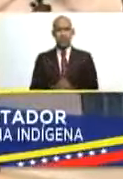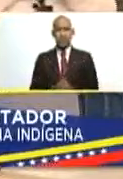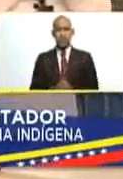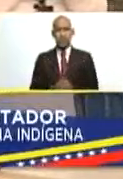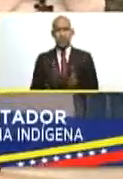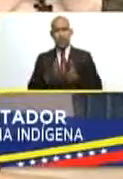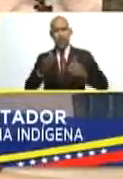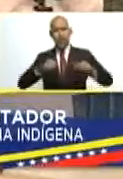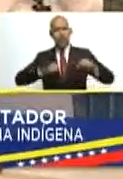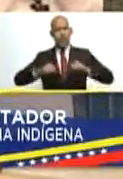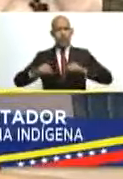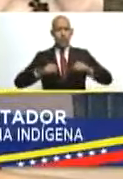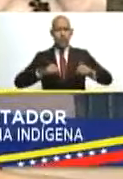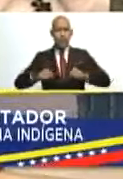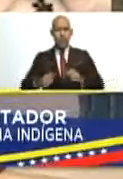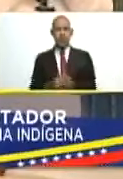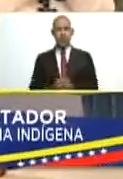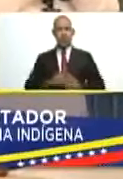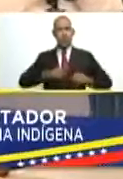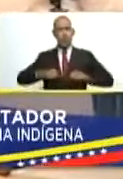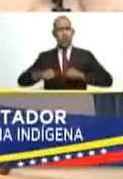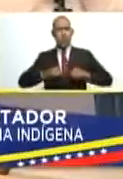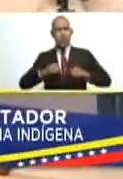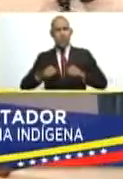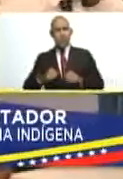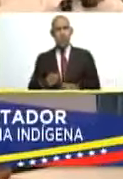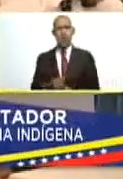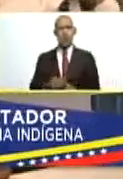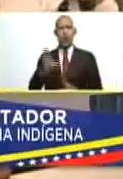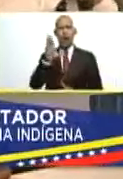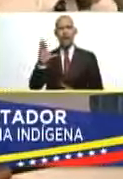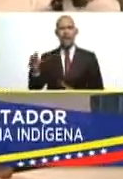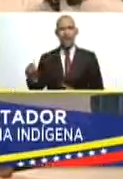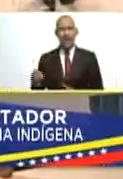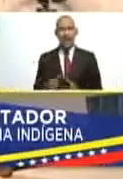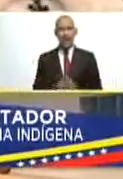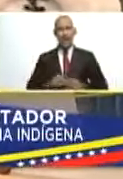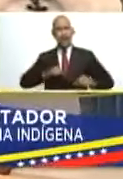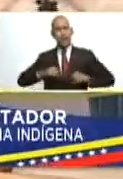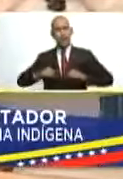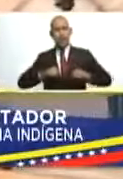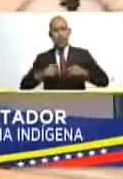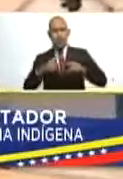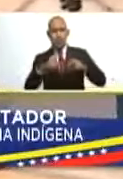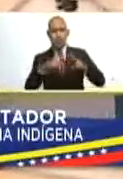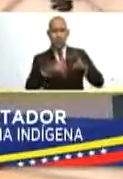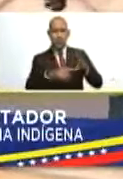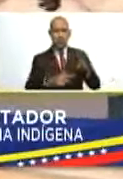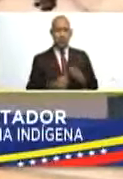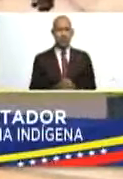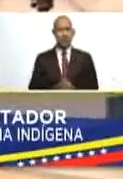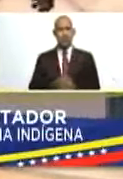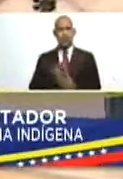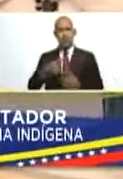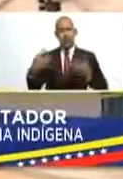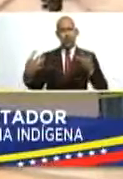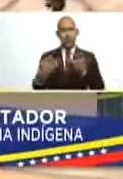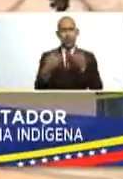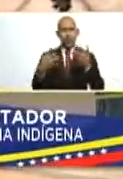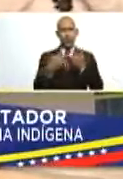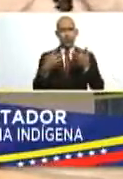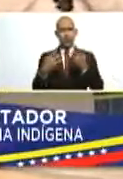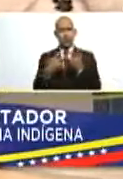grandes movimientos, el movimiento afrodescendiente y el movimiento indígena. La lucha de estos